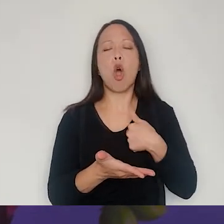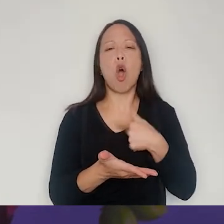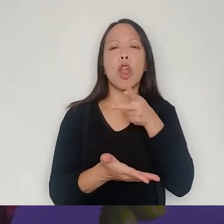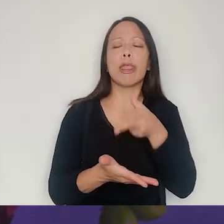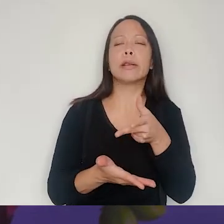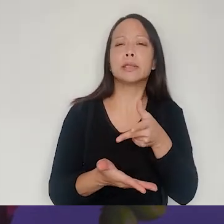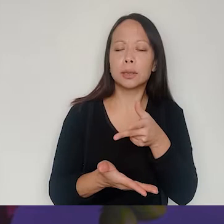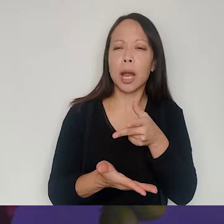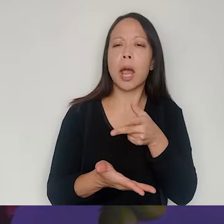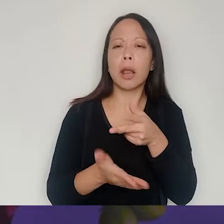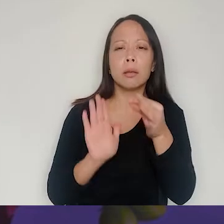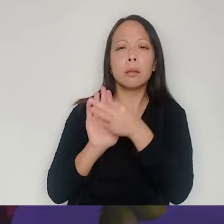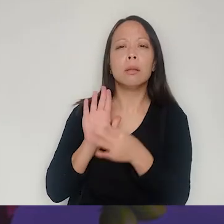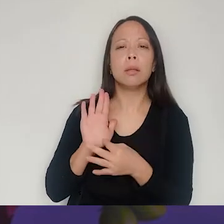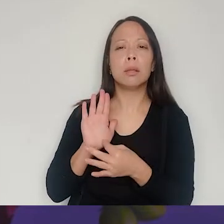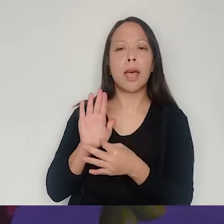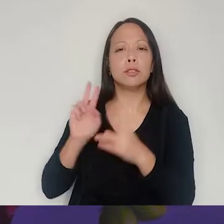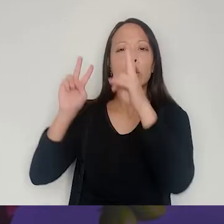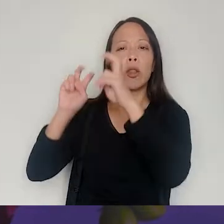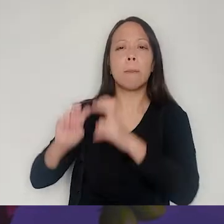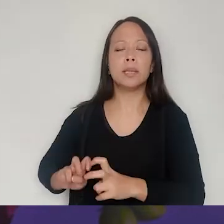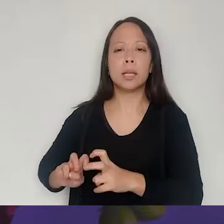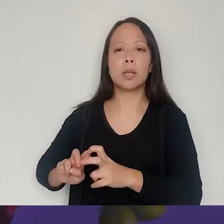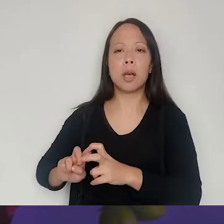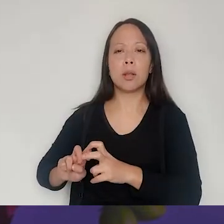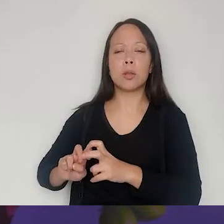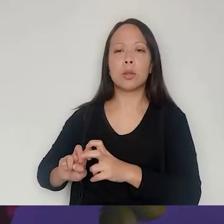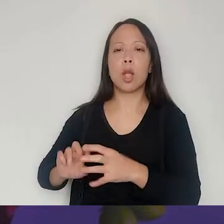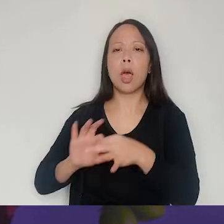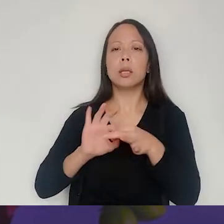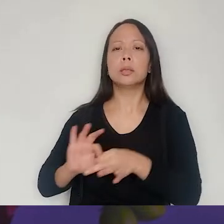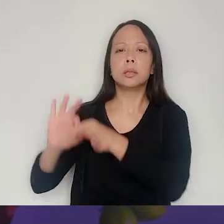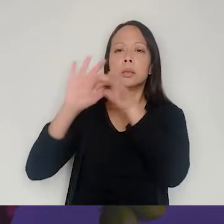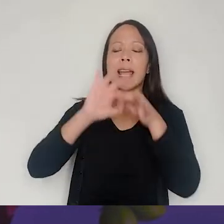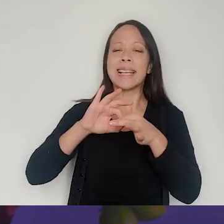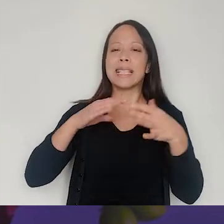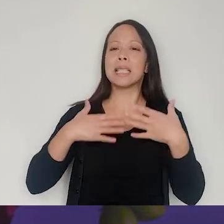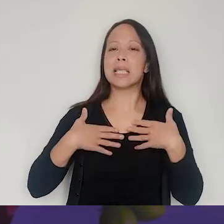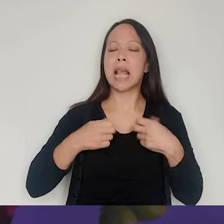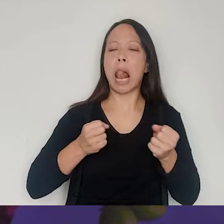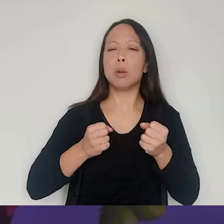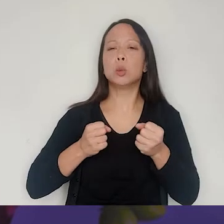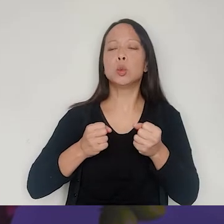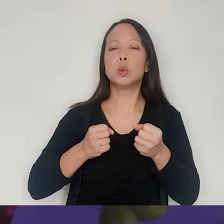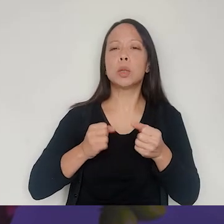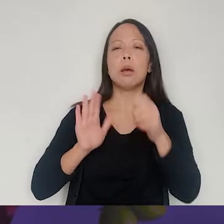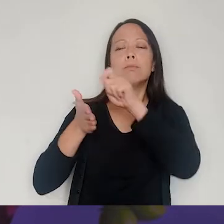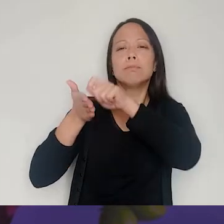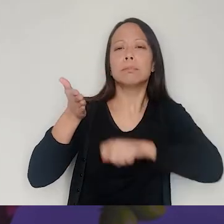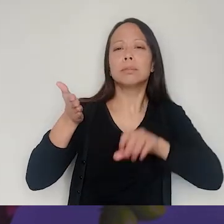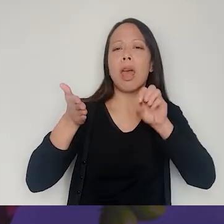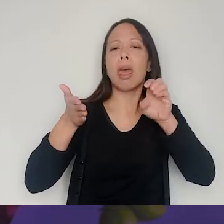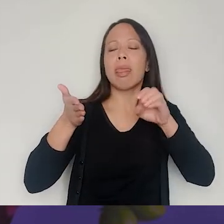datos preliminares que obtuvo el estudio de necesidades sociosanitarias que desarrolló Aliber sobre la demora diagnóstica